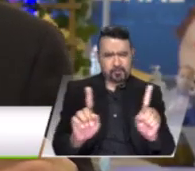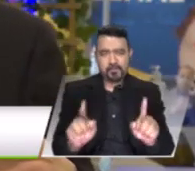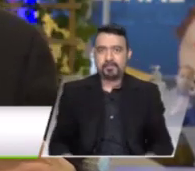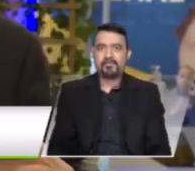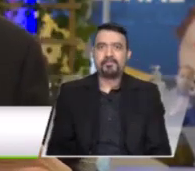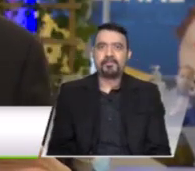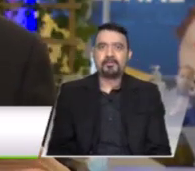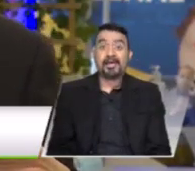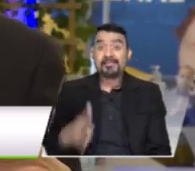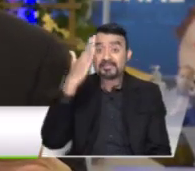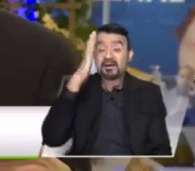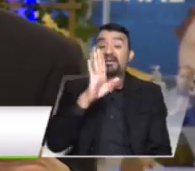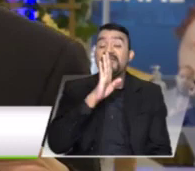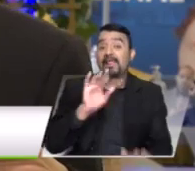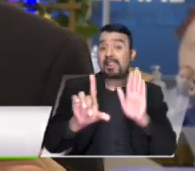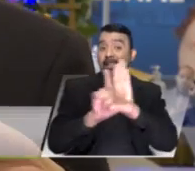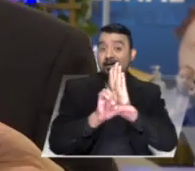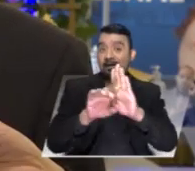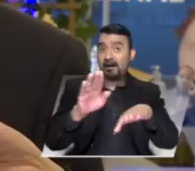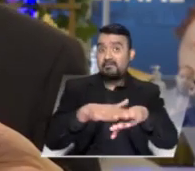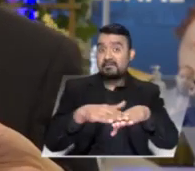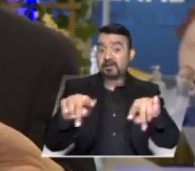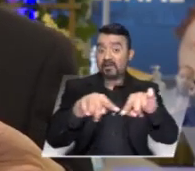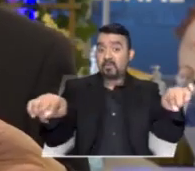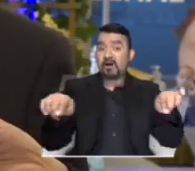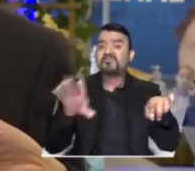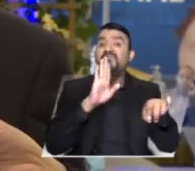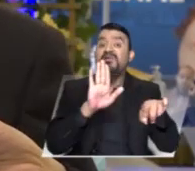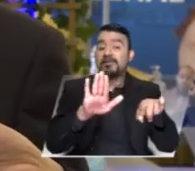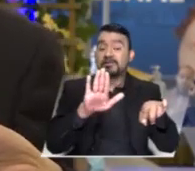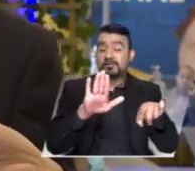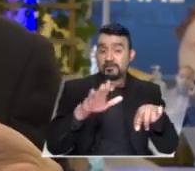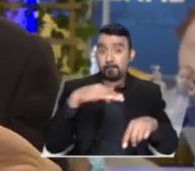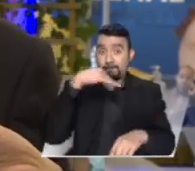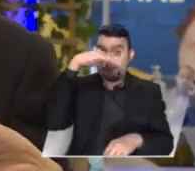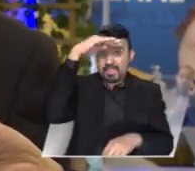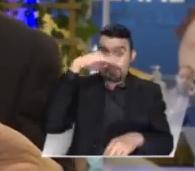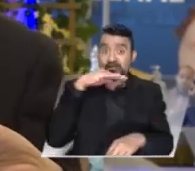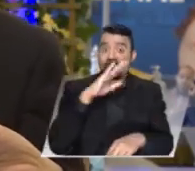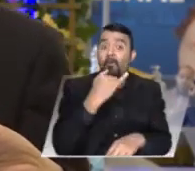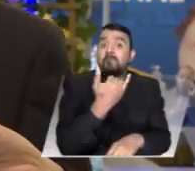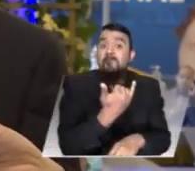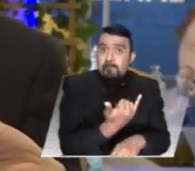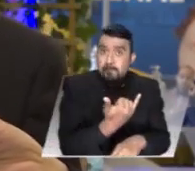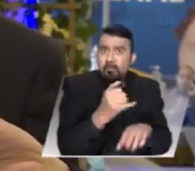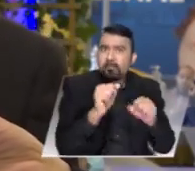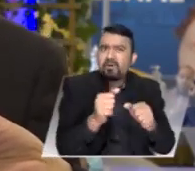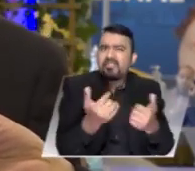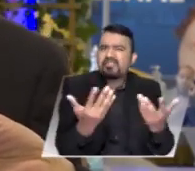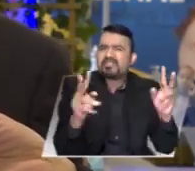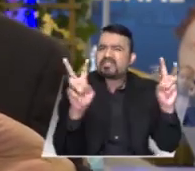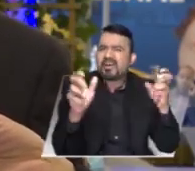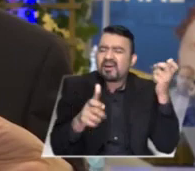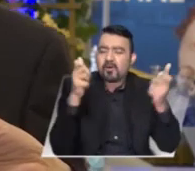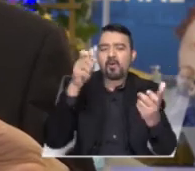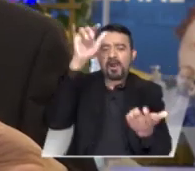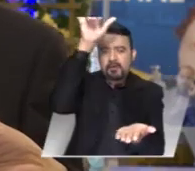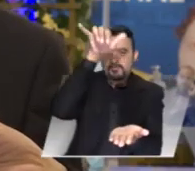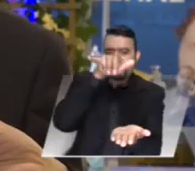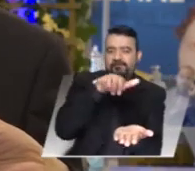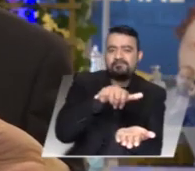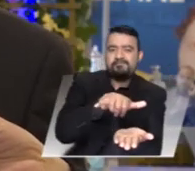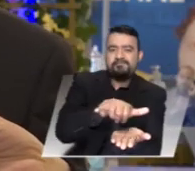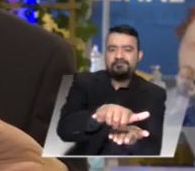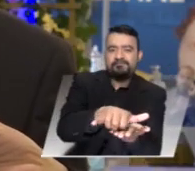es un terreno de la nación que está incomodado al municipio de Medellín, y está la condición dada, es para un aeródromo y aeroparque. El día que